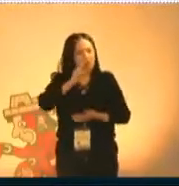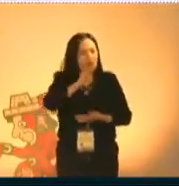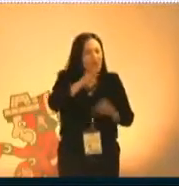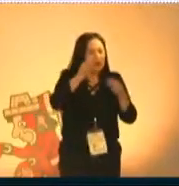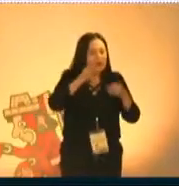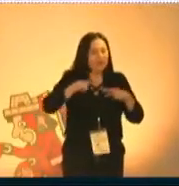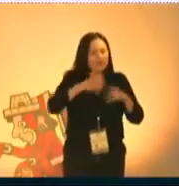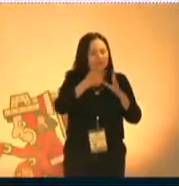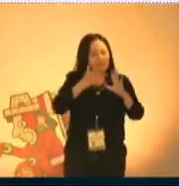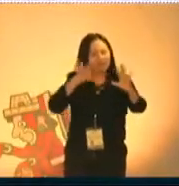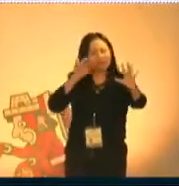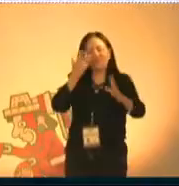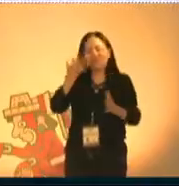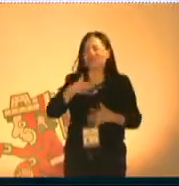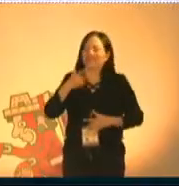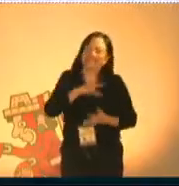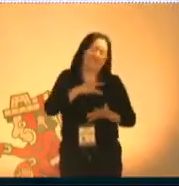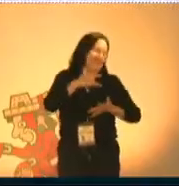hay